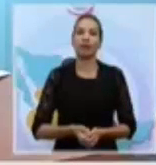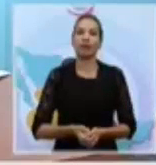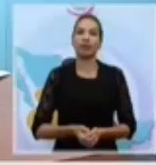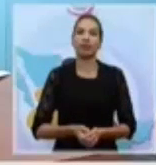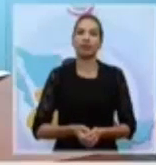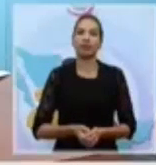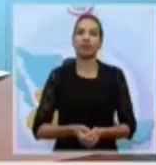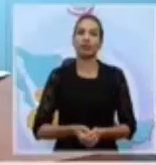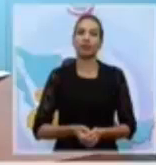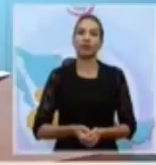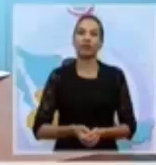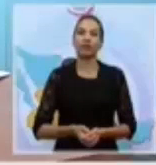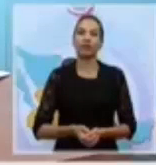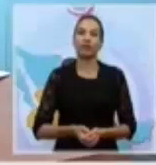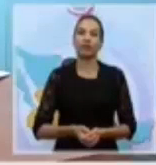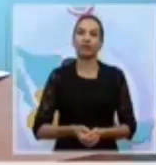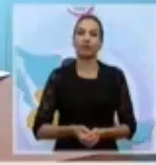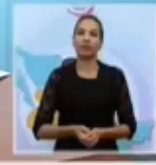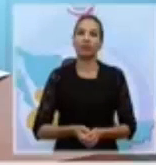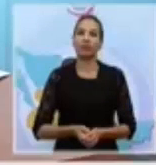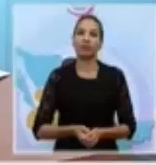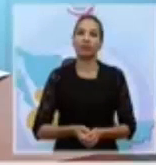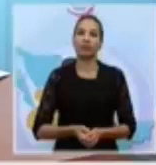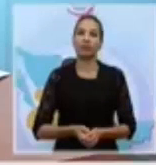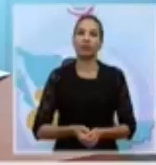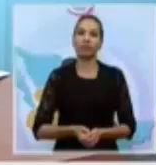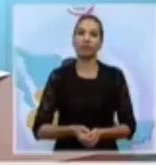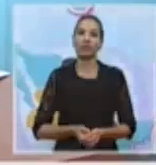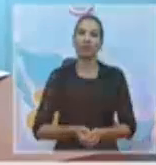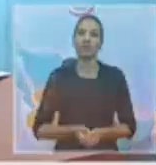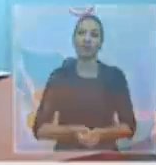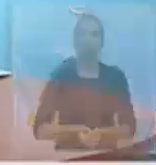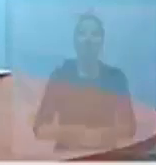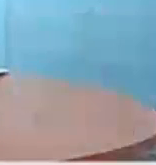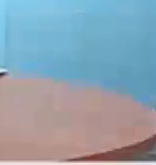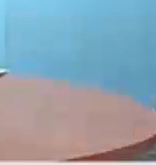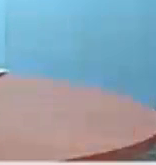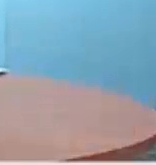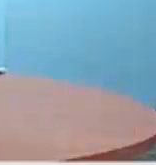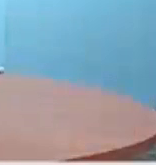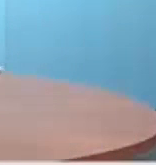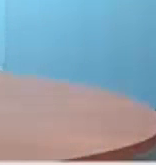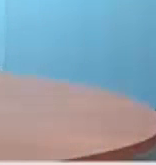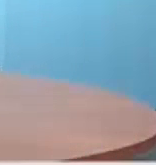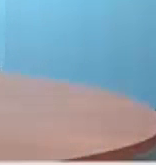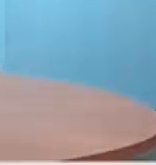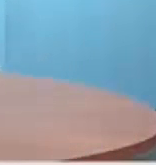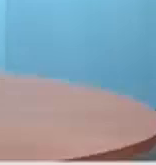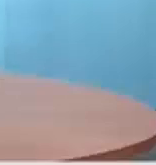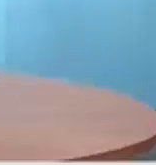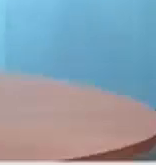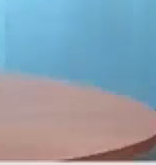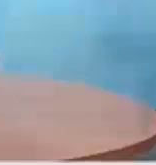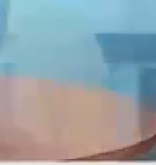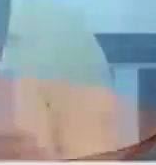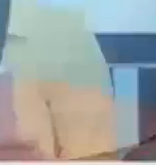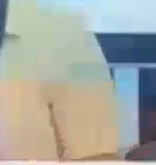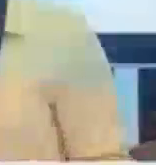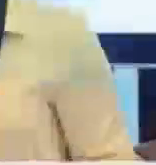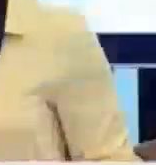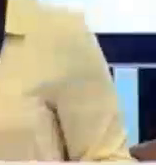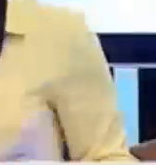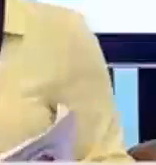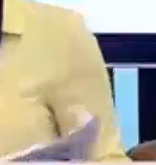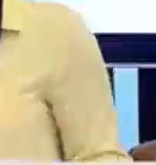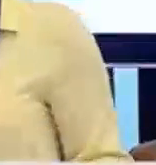De esta manera se llevó a cabo esta conferencia, Pobreza y Desigualdad, a cargo del profesor investigador del Colegio de México, Julio